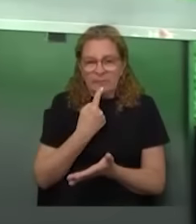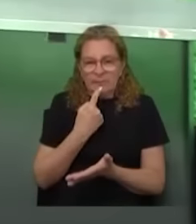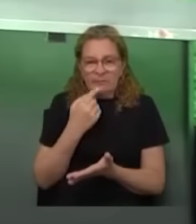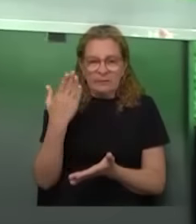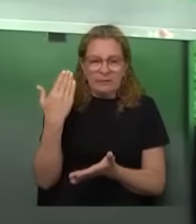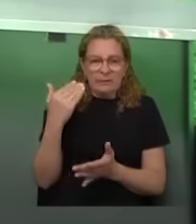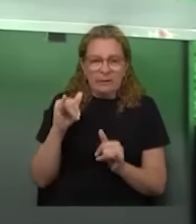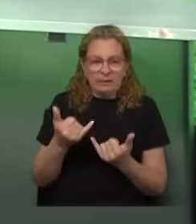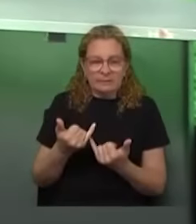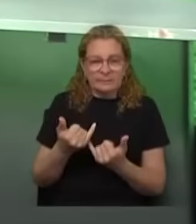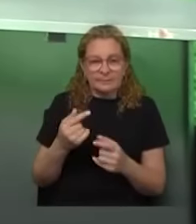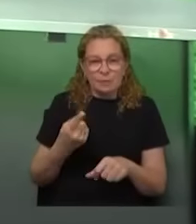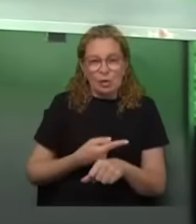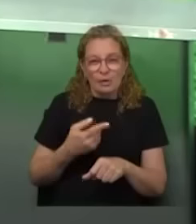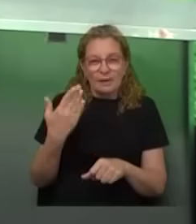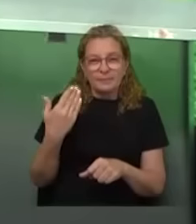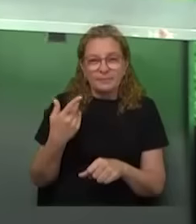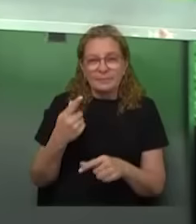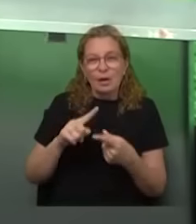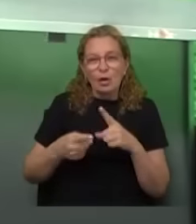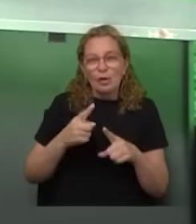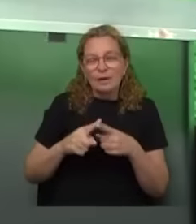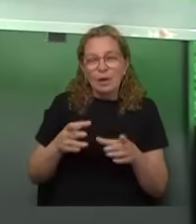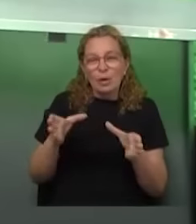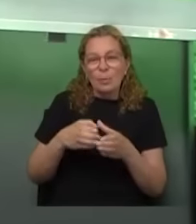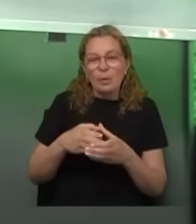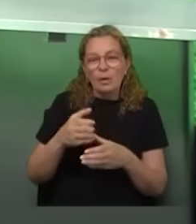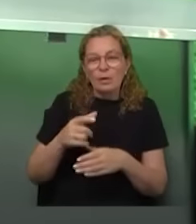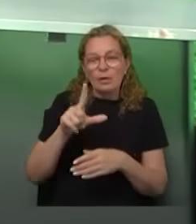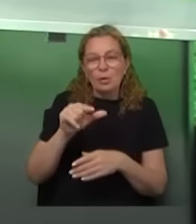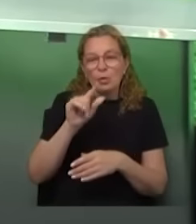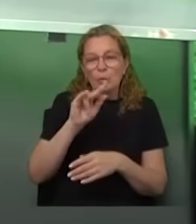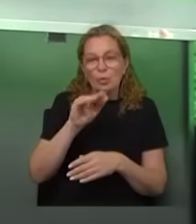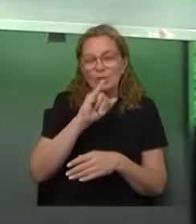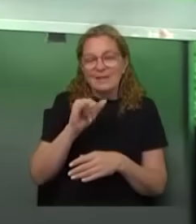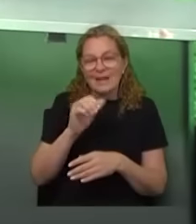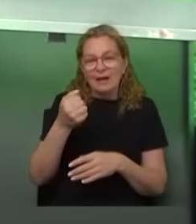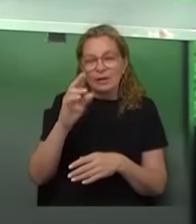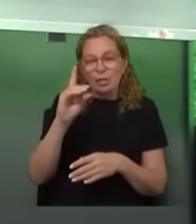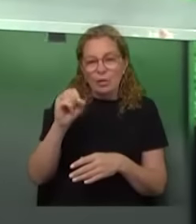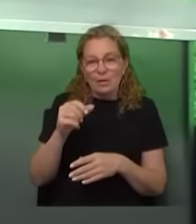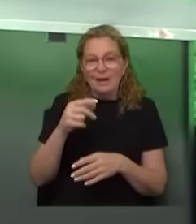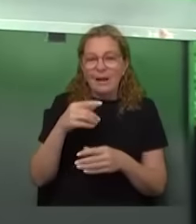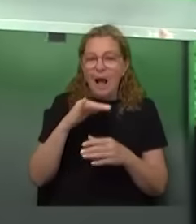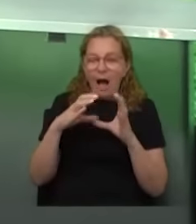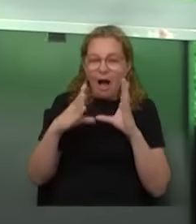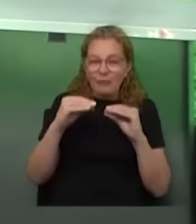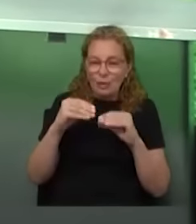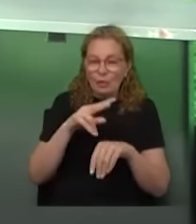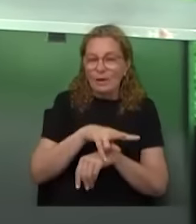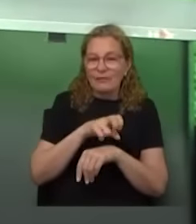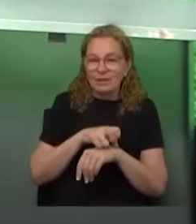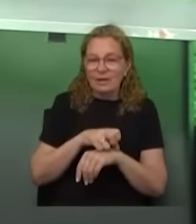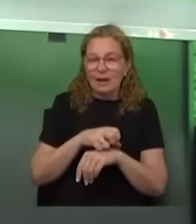manejado hacia algunas horas justamente la coordinadora del grupo Alicia Lucio le comunicó al fiscal especializado en crímenes de lesa